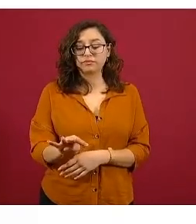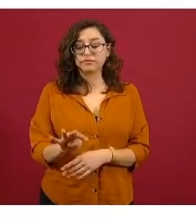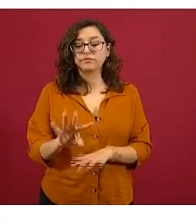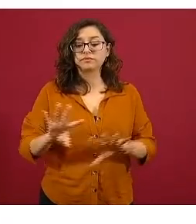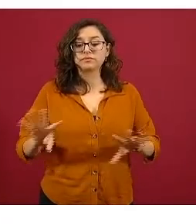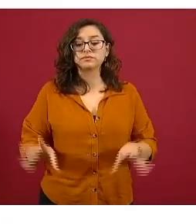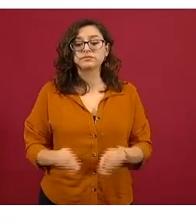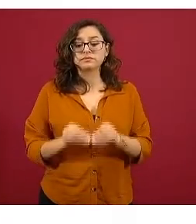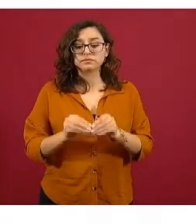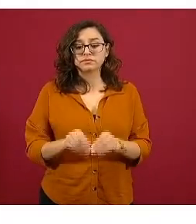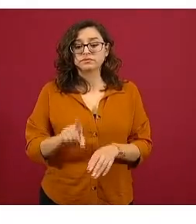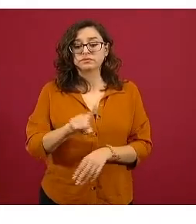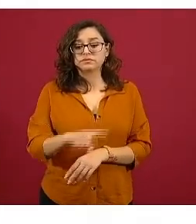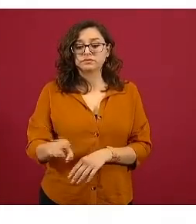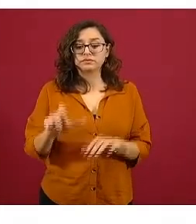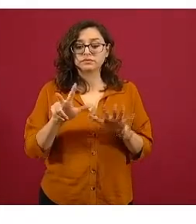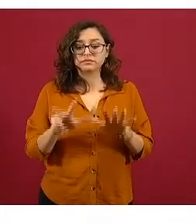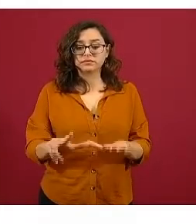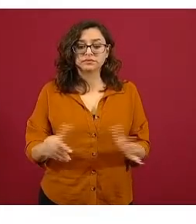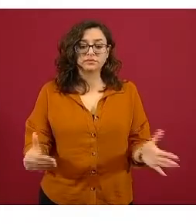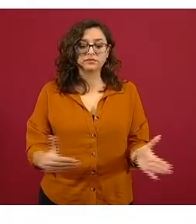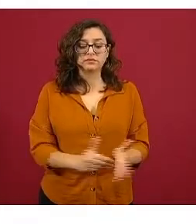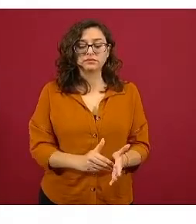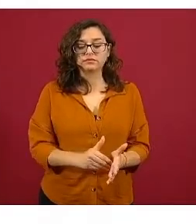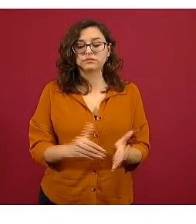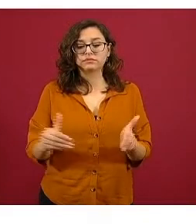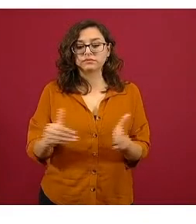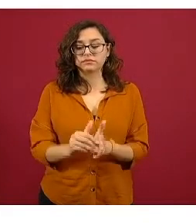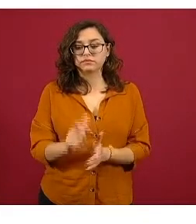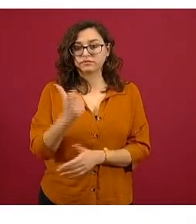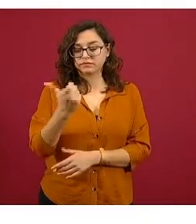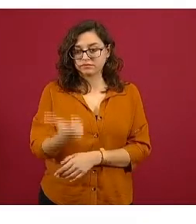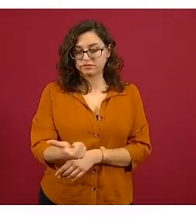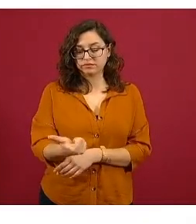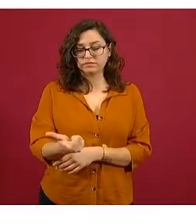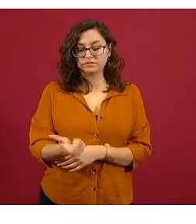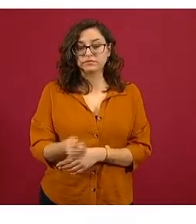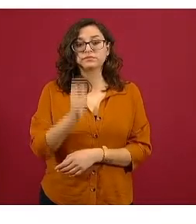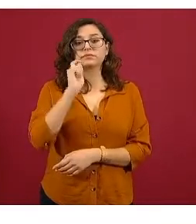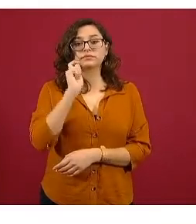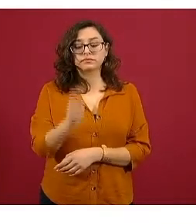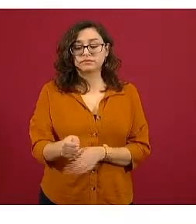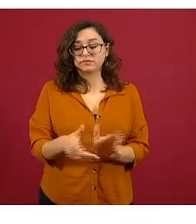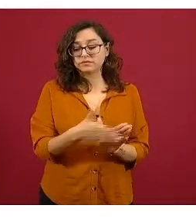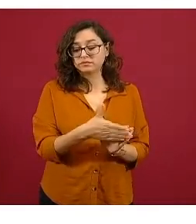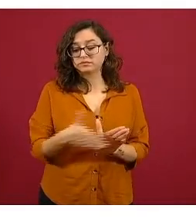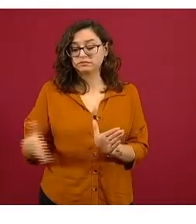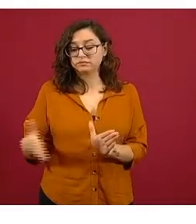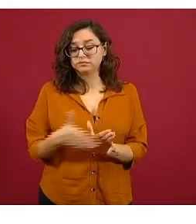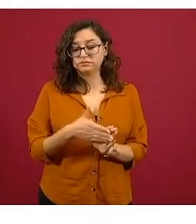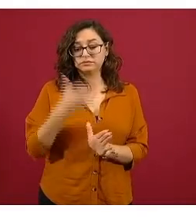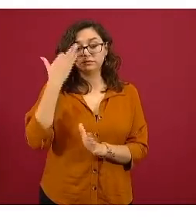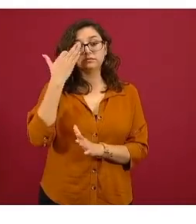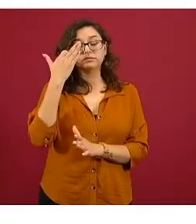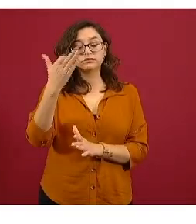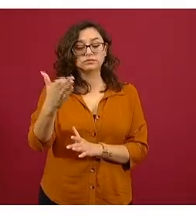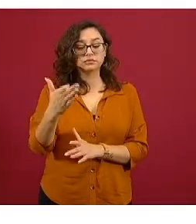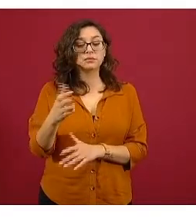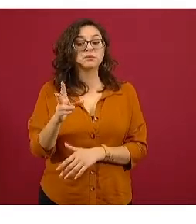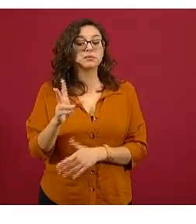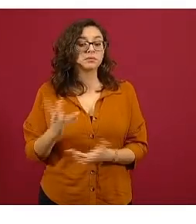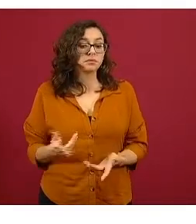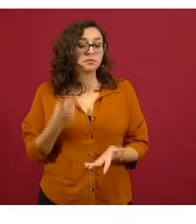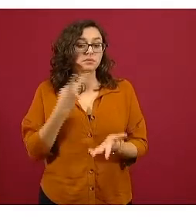valor cercano a los 118.000 millones de pesos, lo que implica que en ese periodo prácticamente se